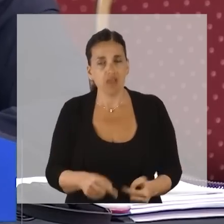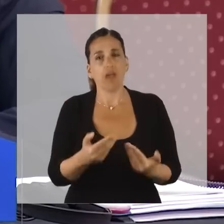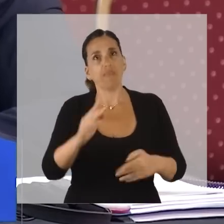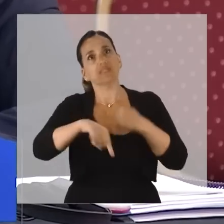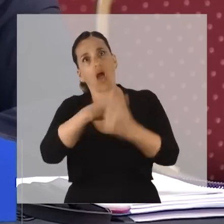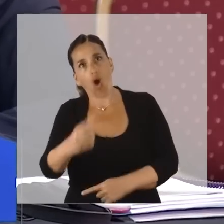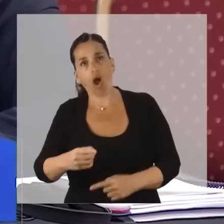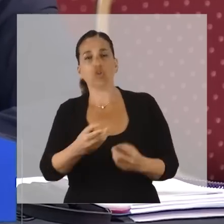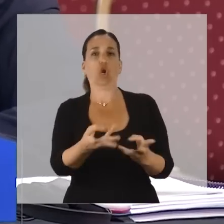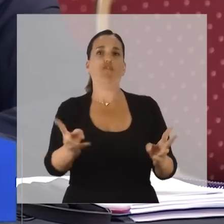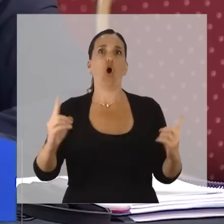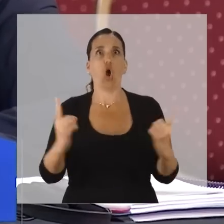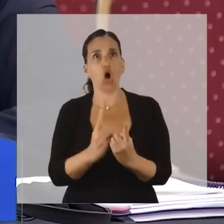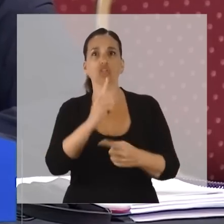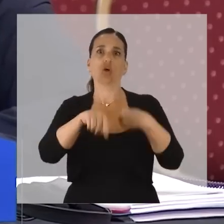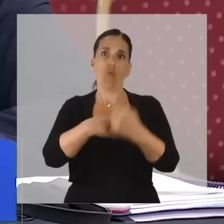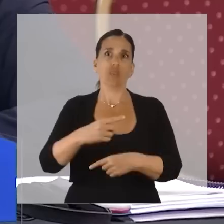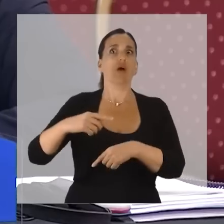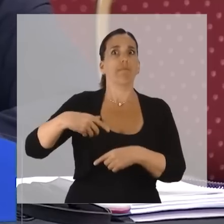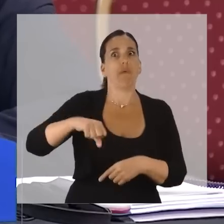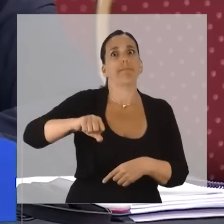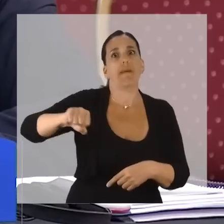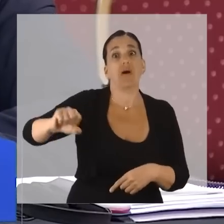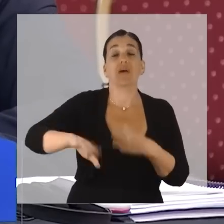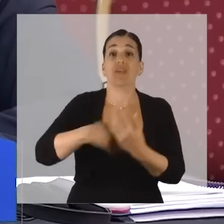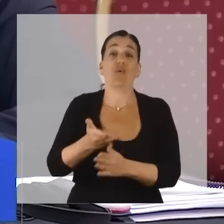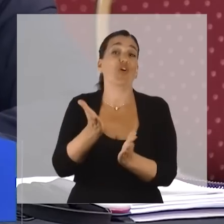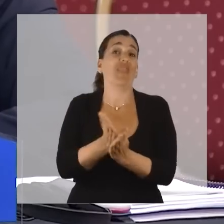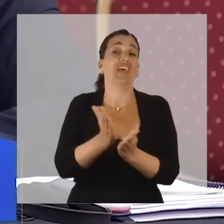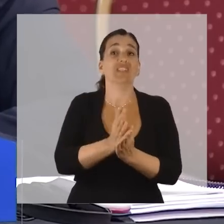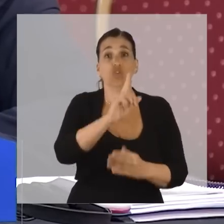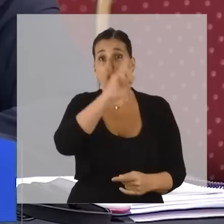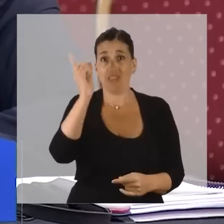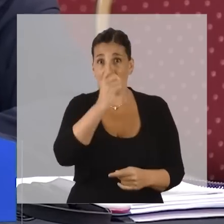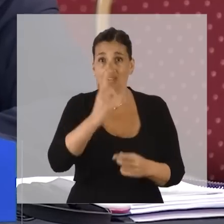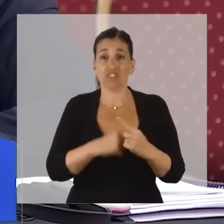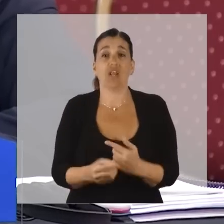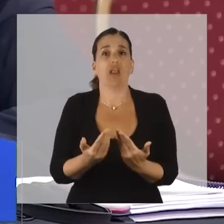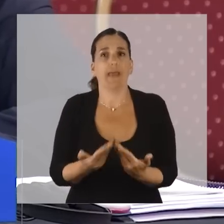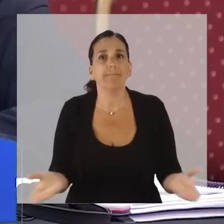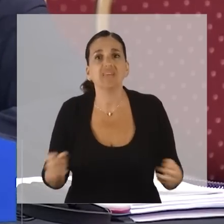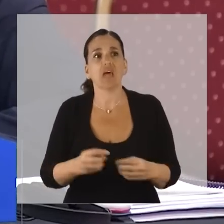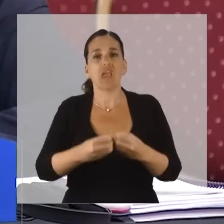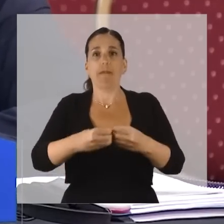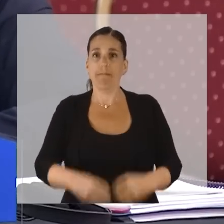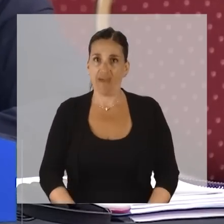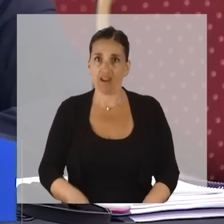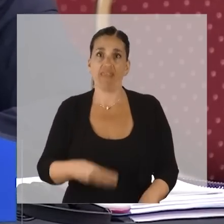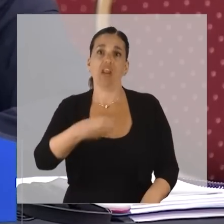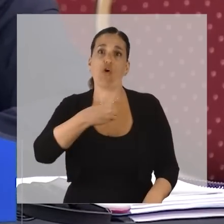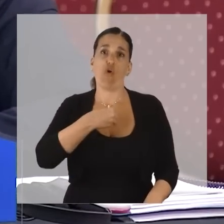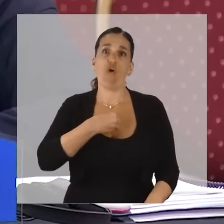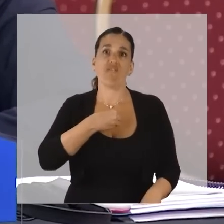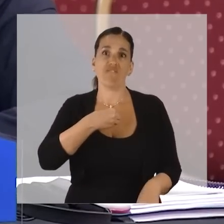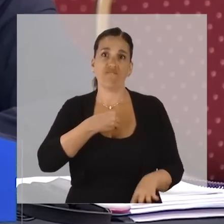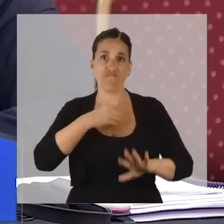y ahí nace otro foro y otro foro y así sucesivamente y es cuando el derecho internacional empieza a perder